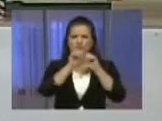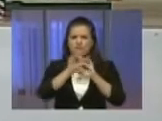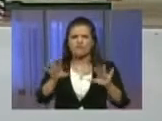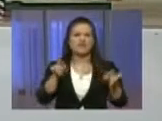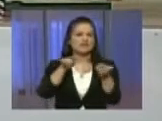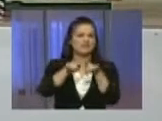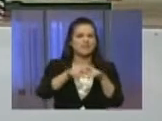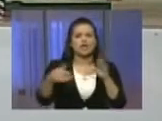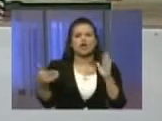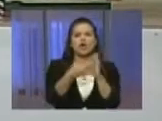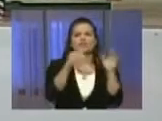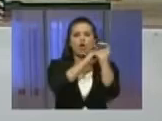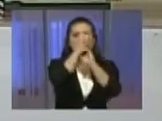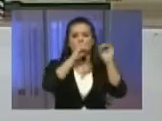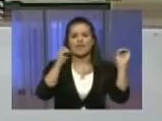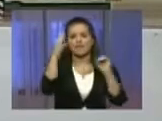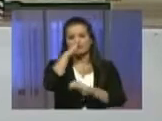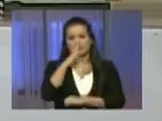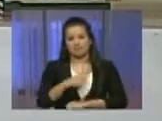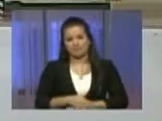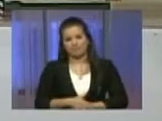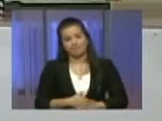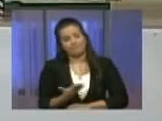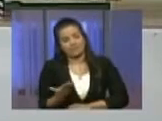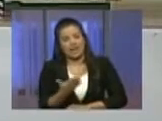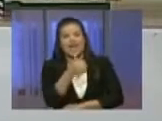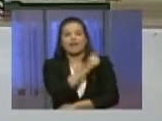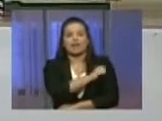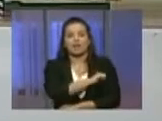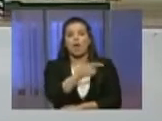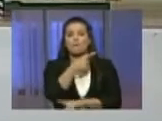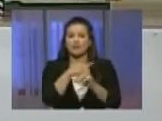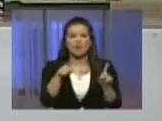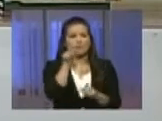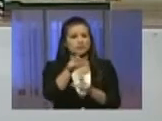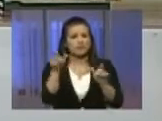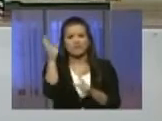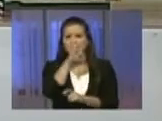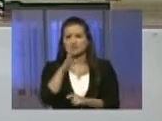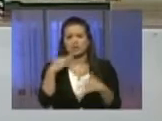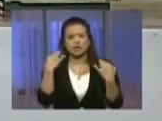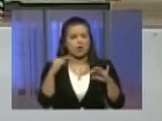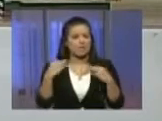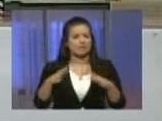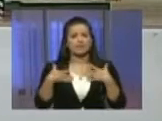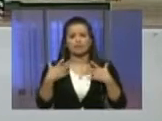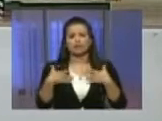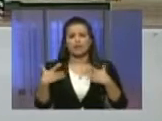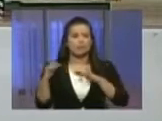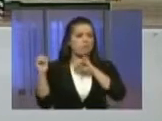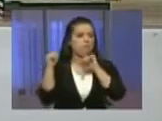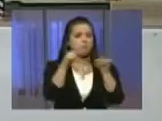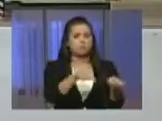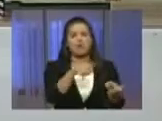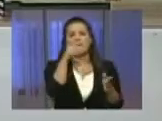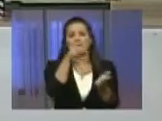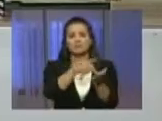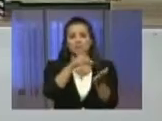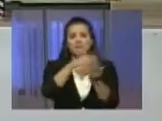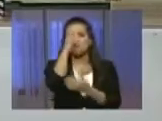Río cuando el pueblo de Brasil Está disfrutando de unas olimpiadas